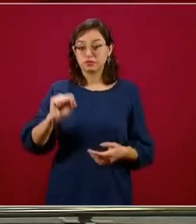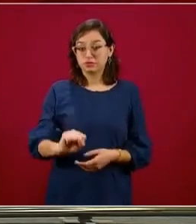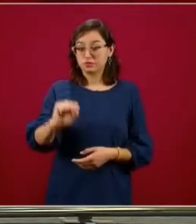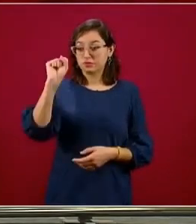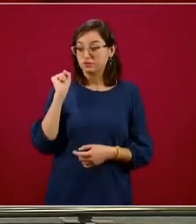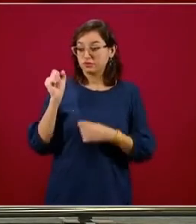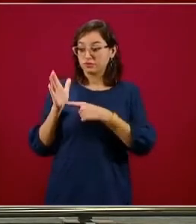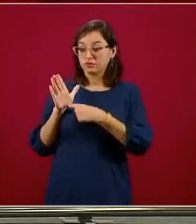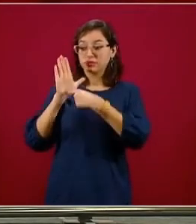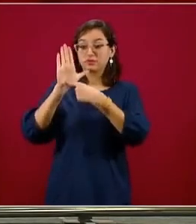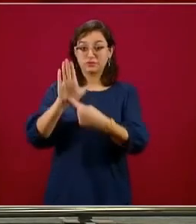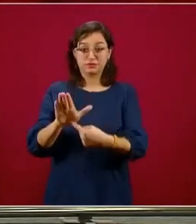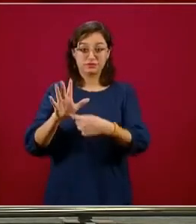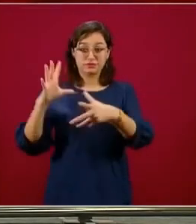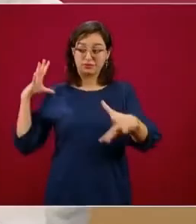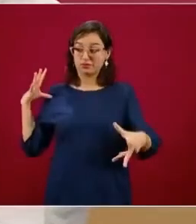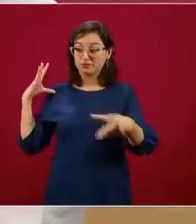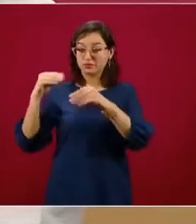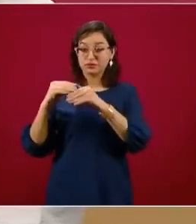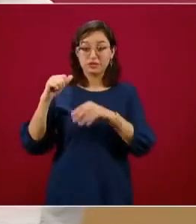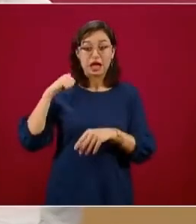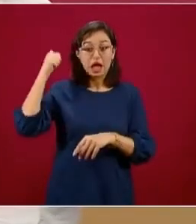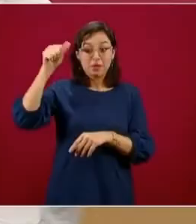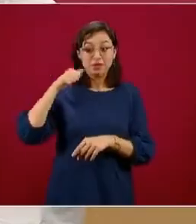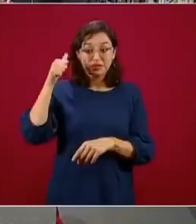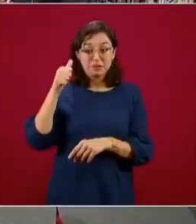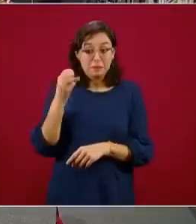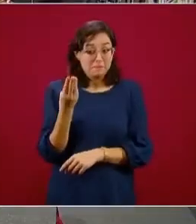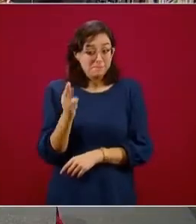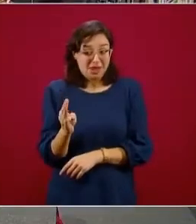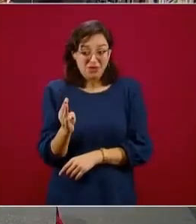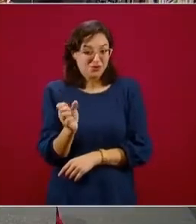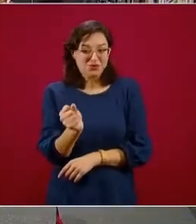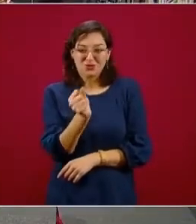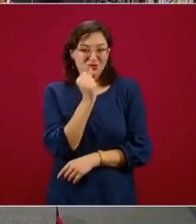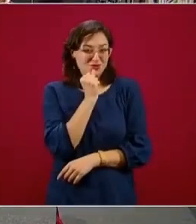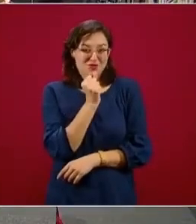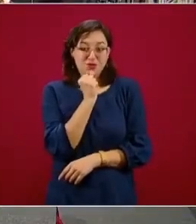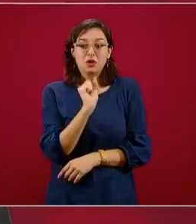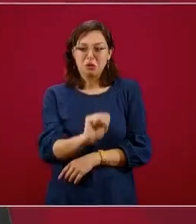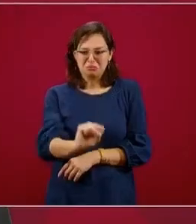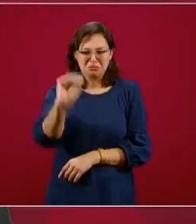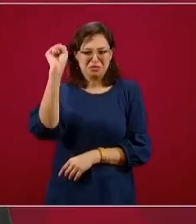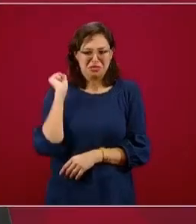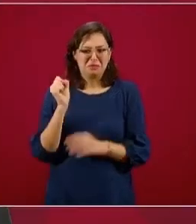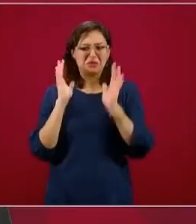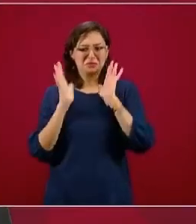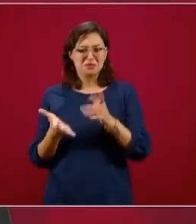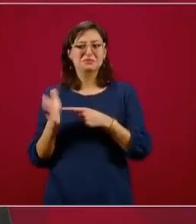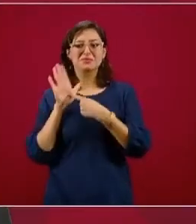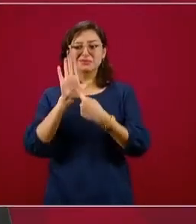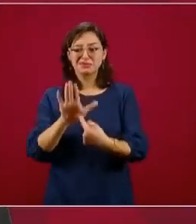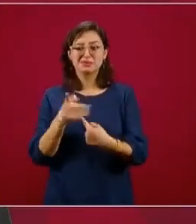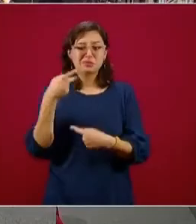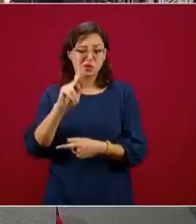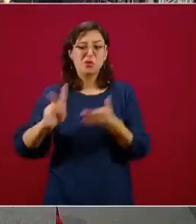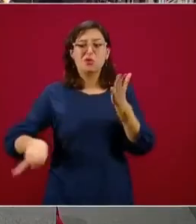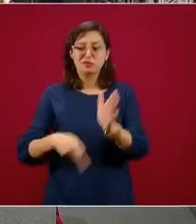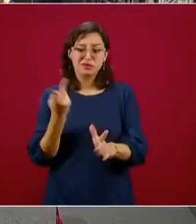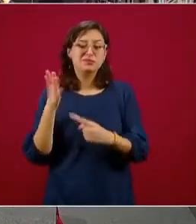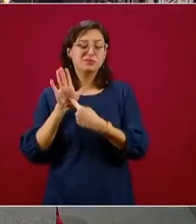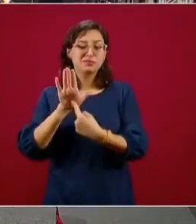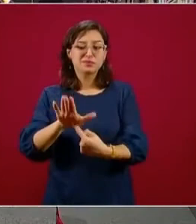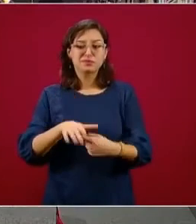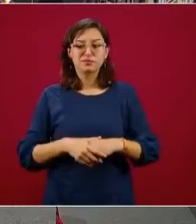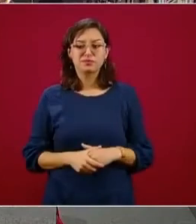hasta abril. Cuando llegue el bloque de mayo, es el que presenté, pero lo volvemos a traer, sin problema. Enfermedades respiratorias, es que ese bloque era